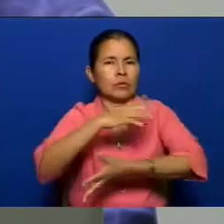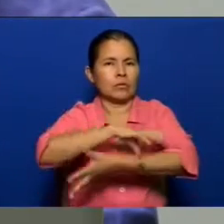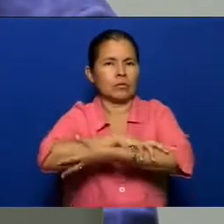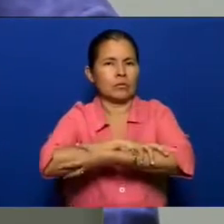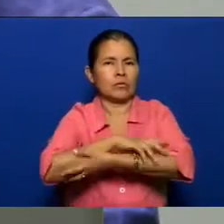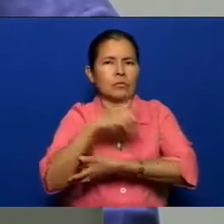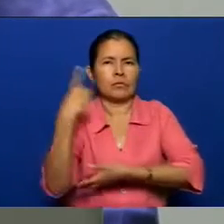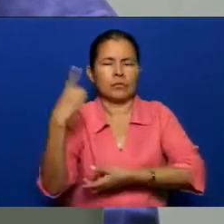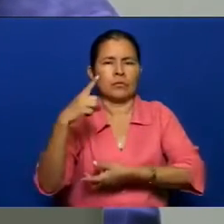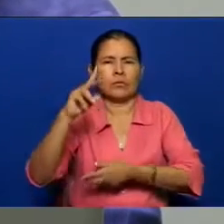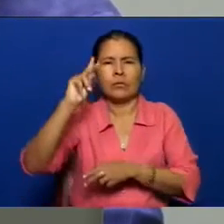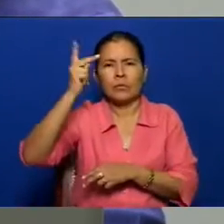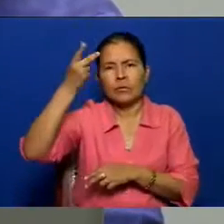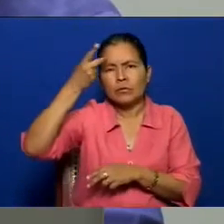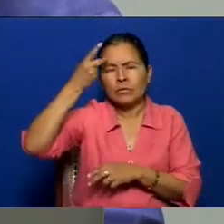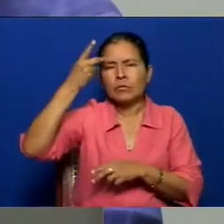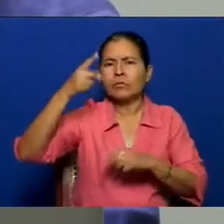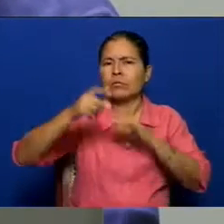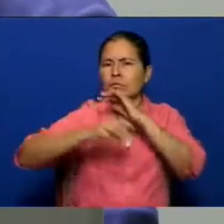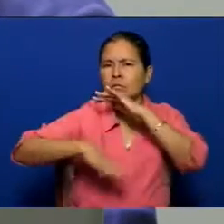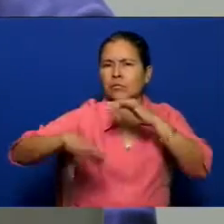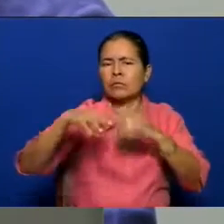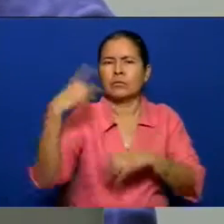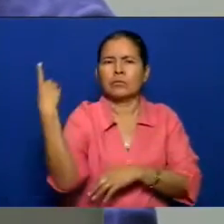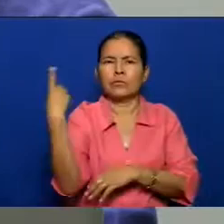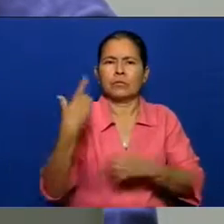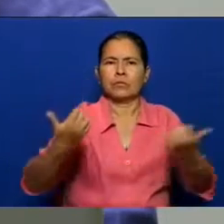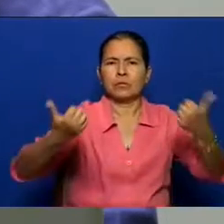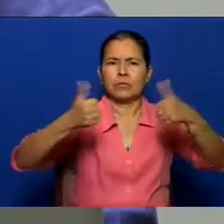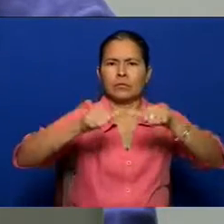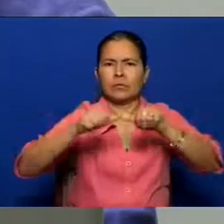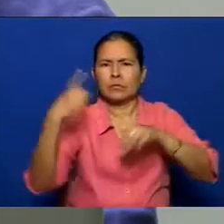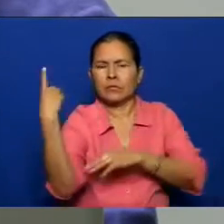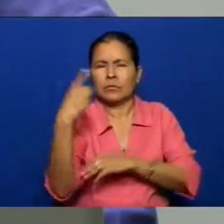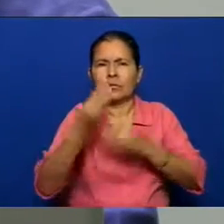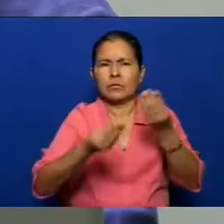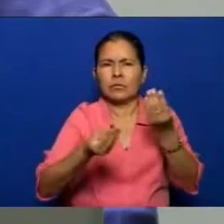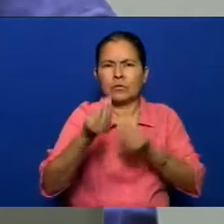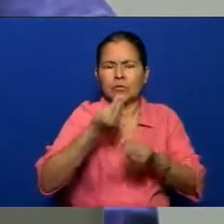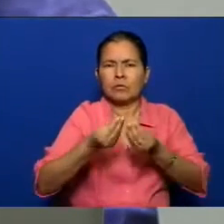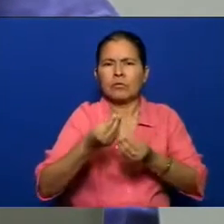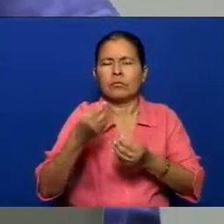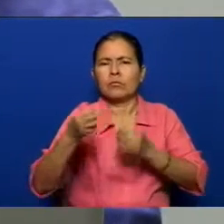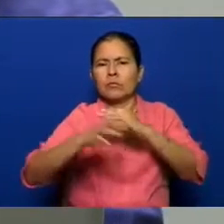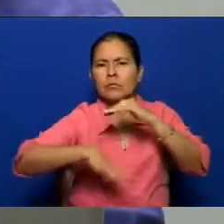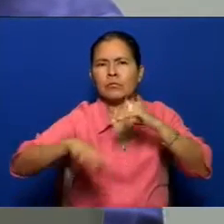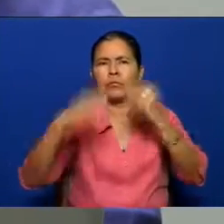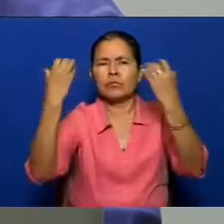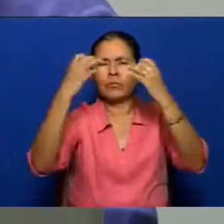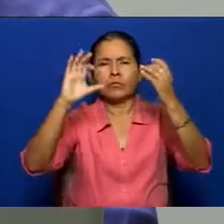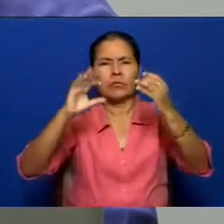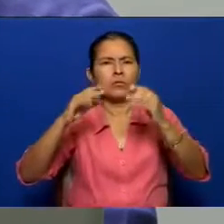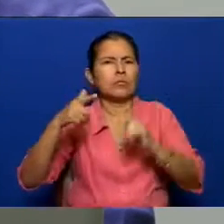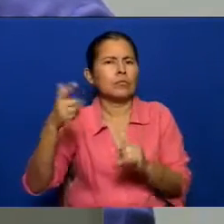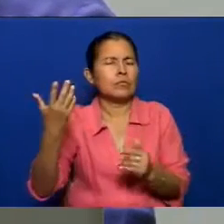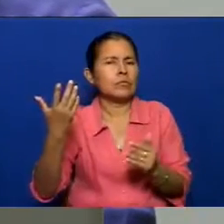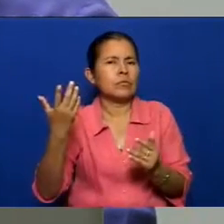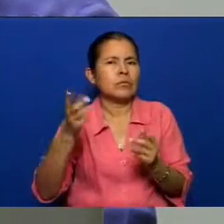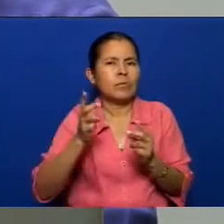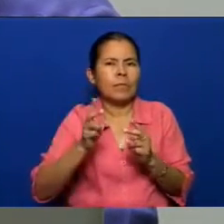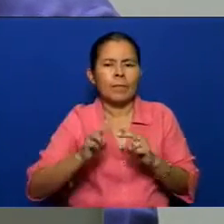Derechos Civiles y Políticos, supera el Pacto Internacional de Derechos Económicos, Sociales y Culturales, supera la